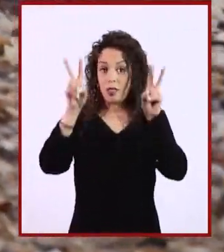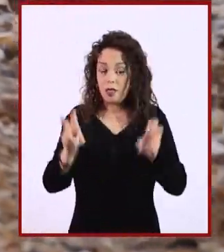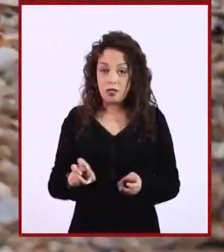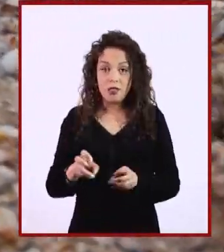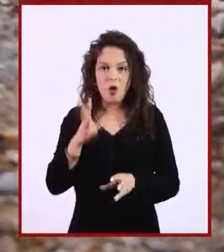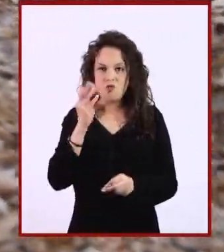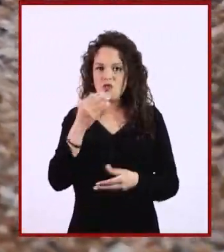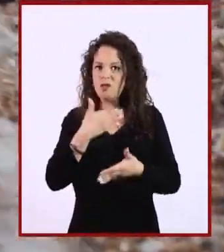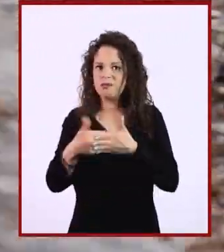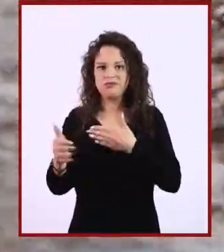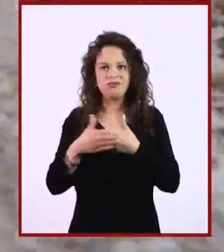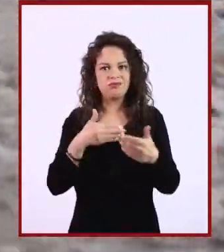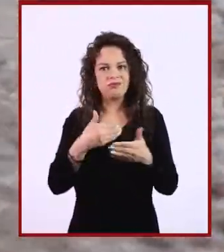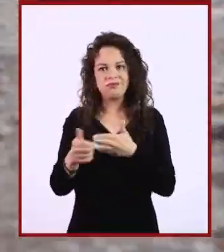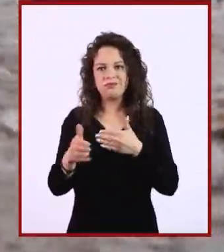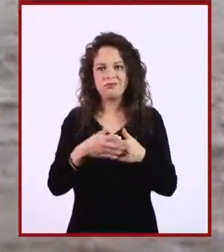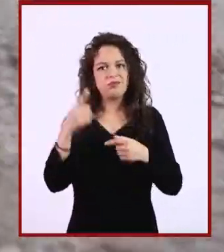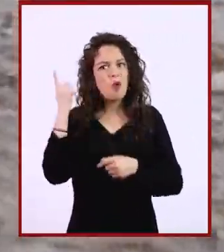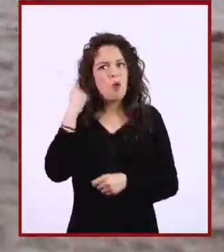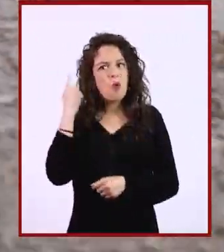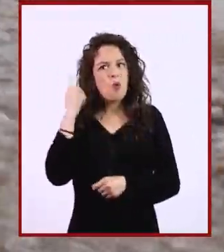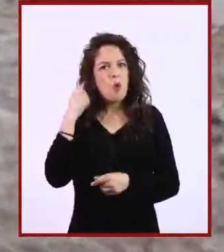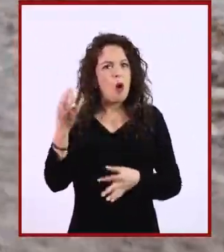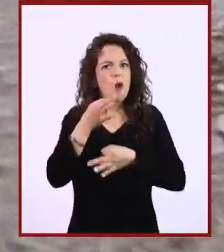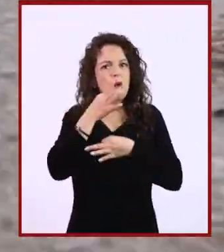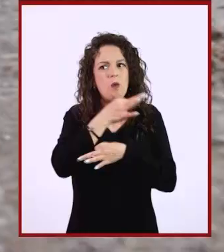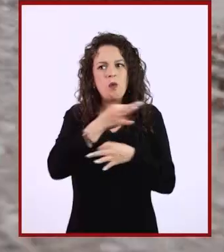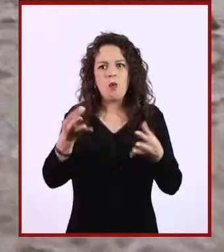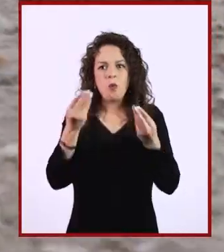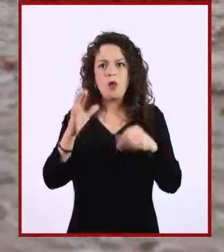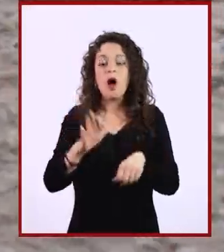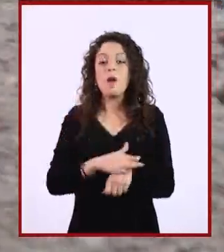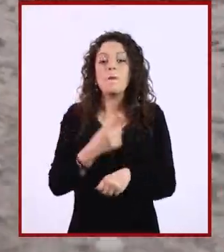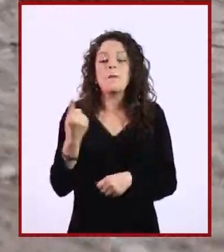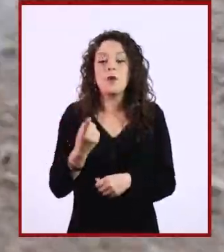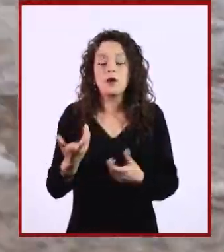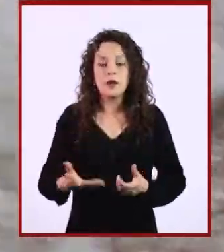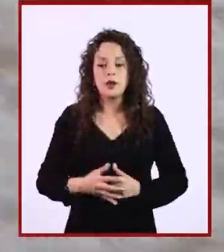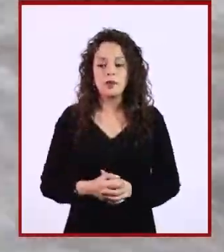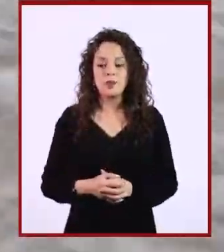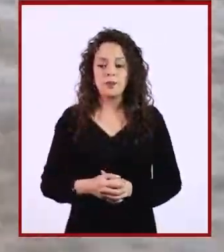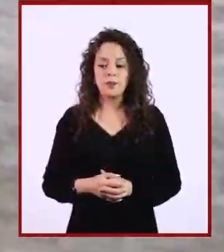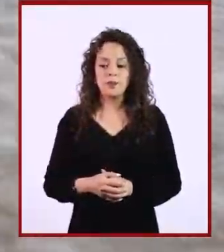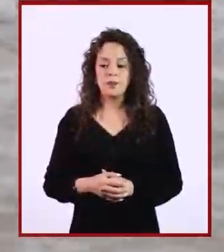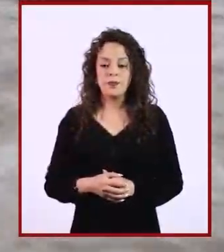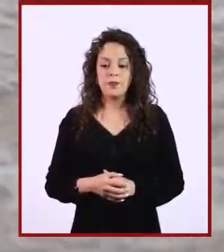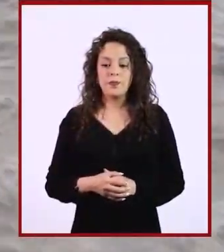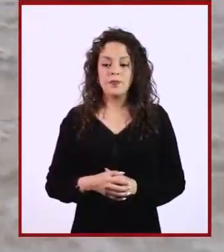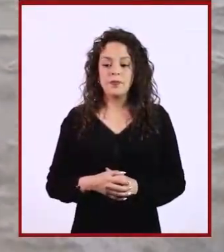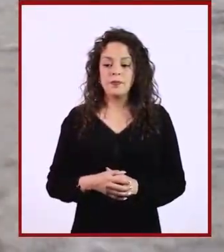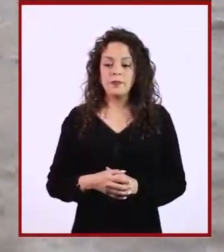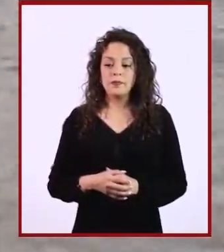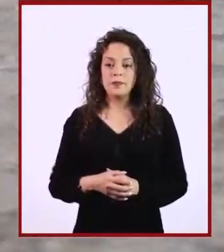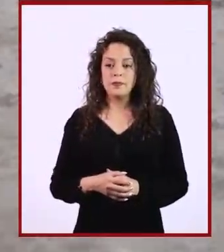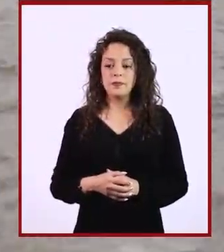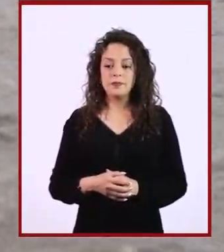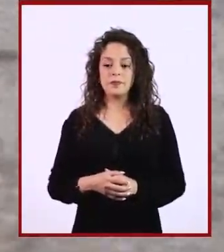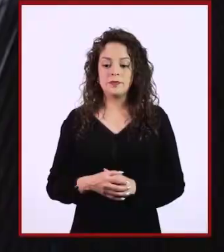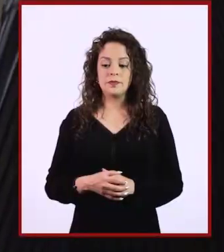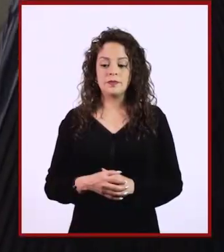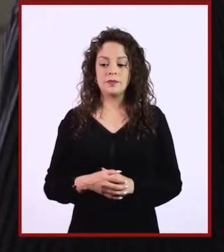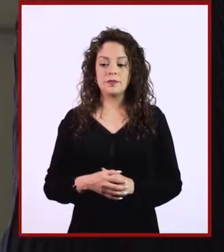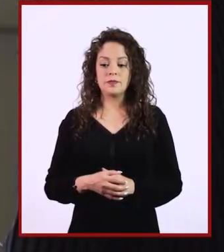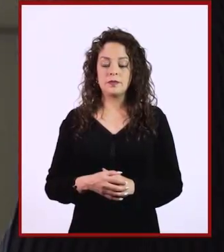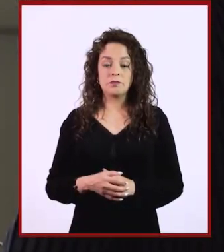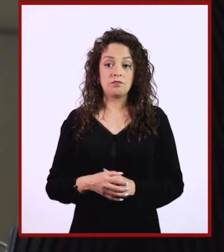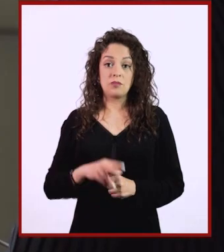moda, pues por todas las implicaciones que vamos viendo, ¿no? Digamos, a nivel mundial, ¿no?